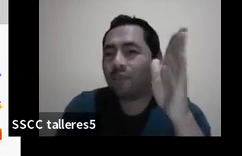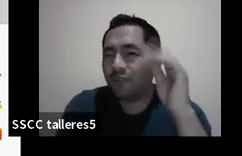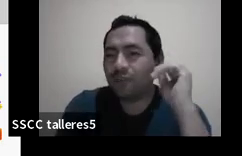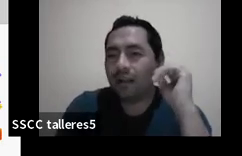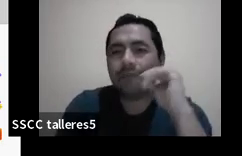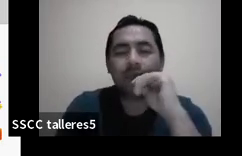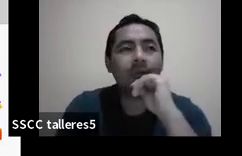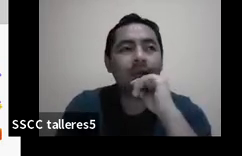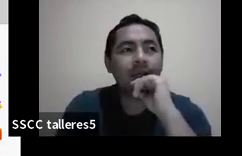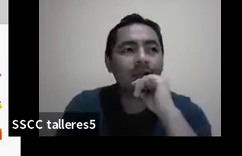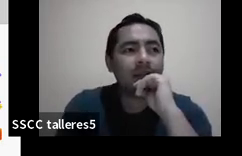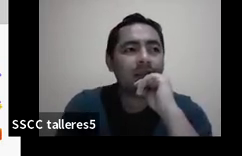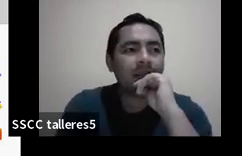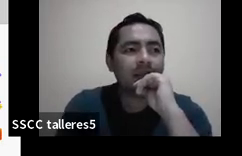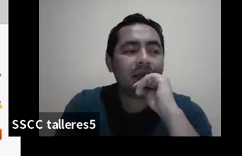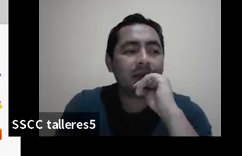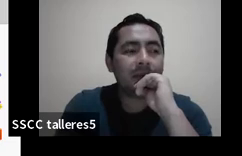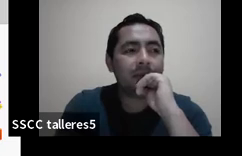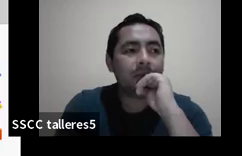una carrera profesional, ¿no?